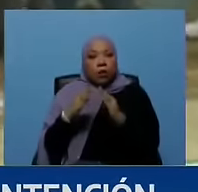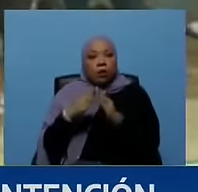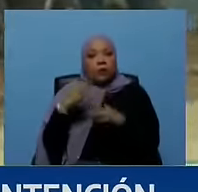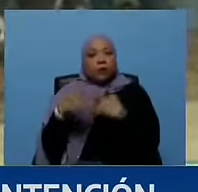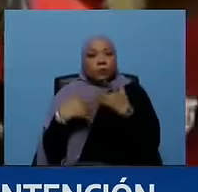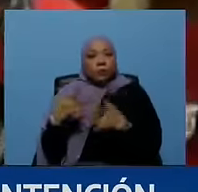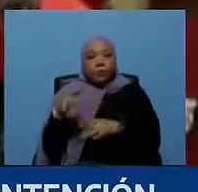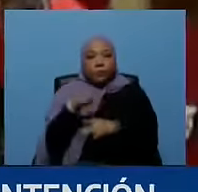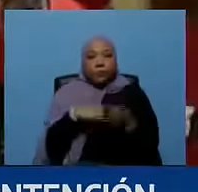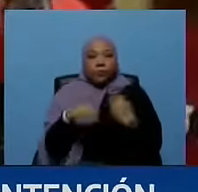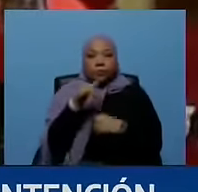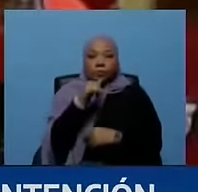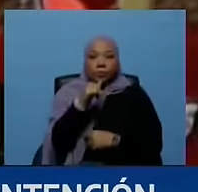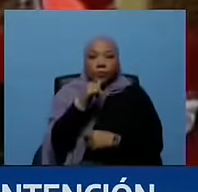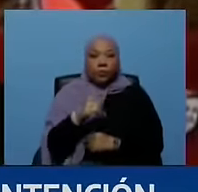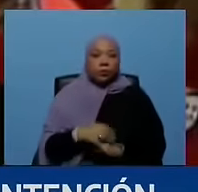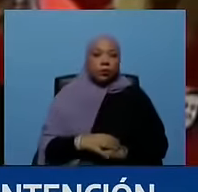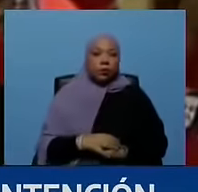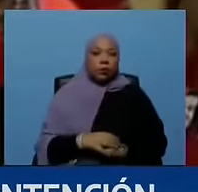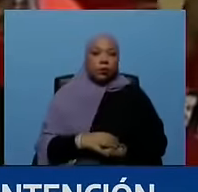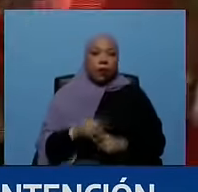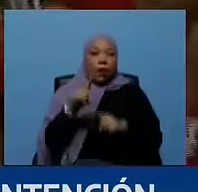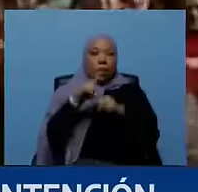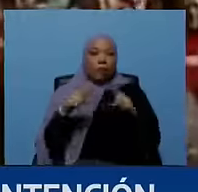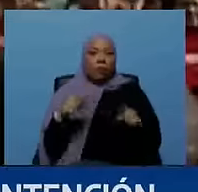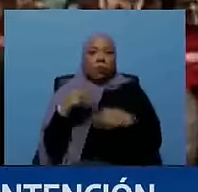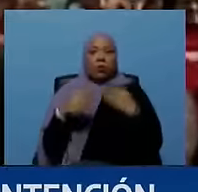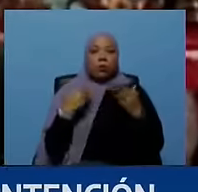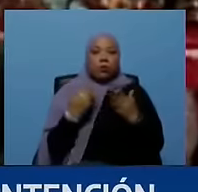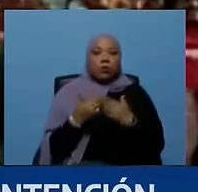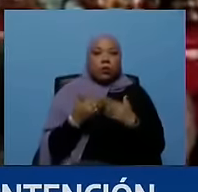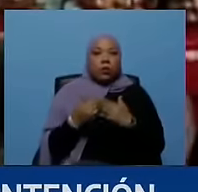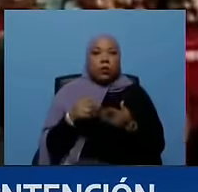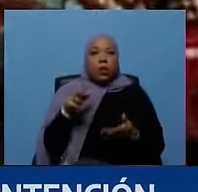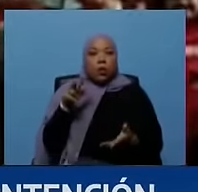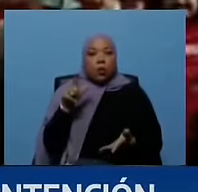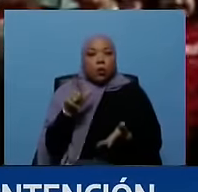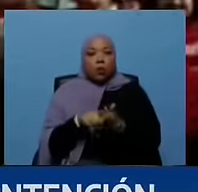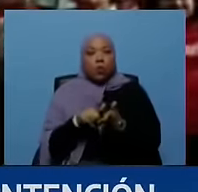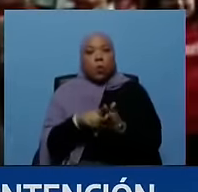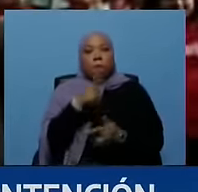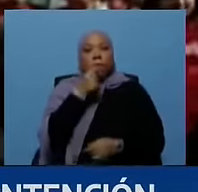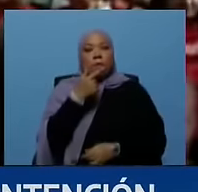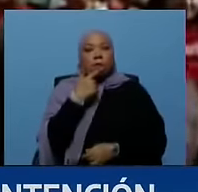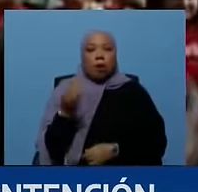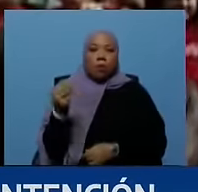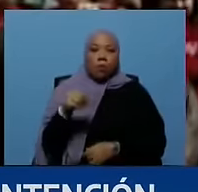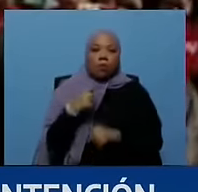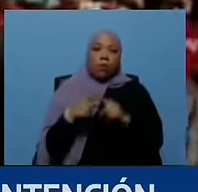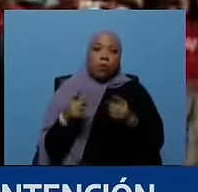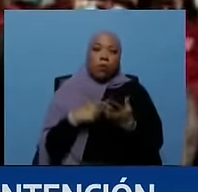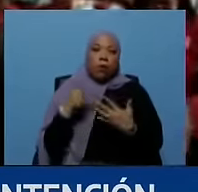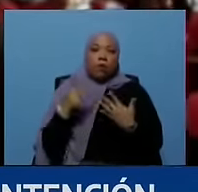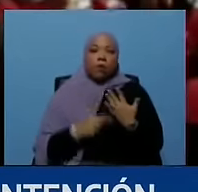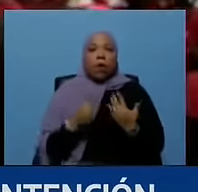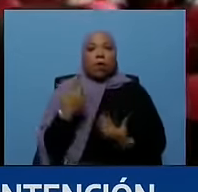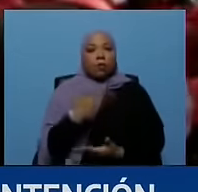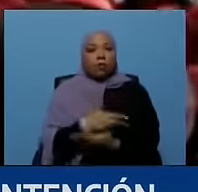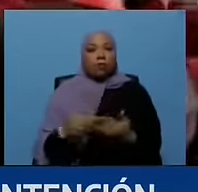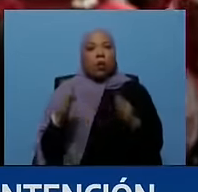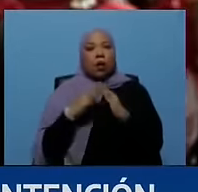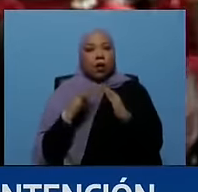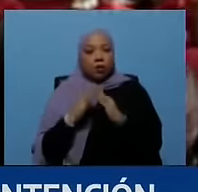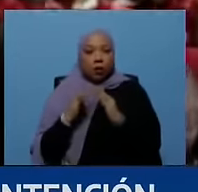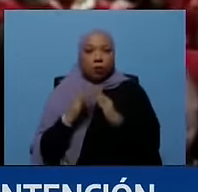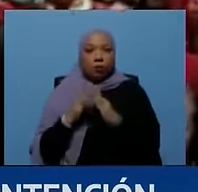Arreglar, ampliar, culminar, y lo aprueban, chévere, avanzan. Pero el plan de las 3 millones de